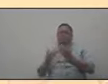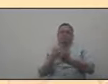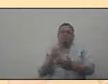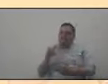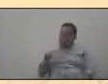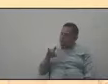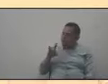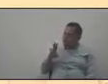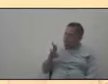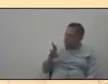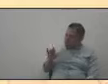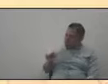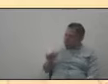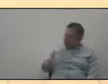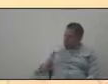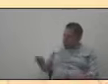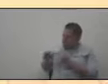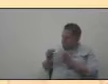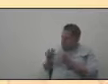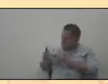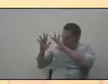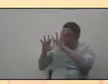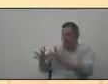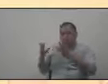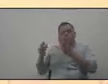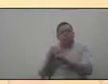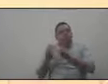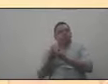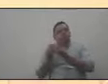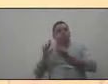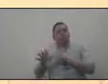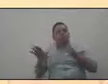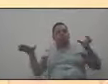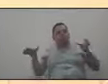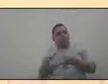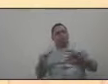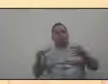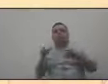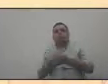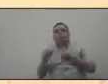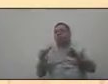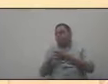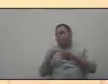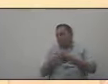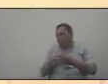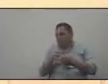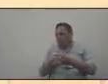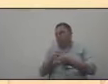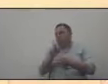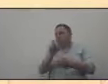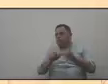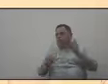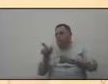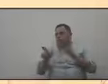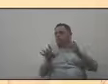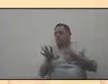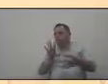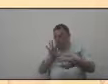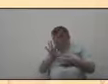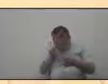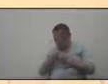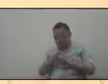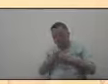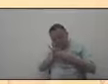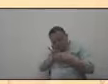y felicitarla a usted y a todo el equipo de Capresoca, su asociación de usuarios, que sé que son unos grandes aliados que usted